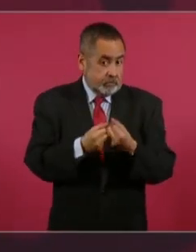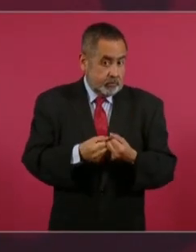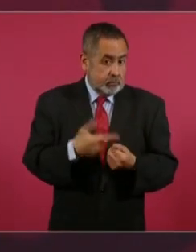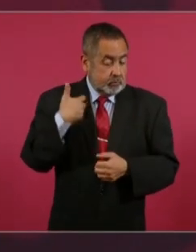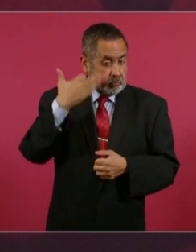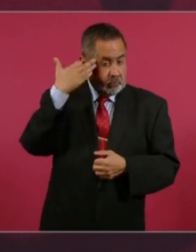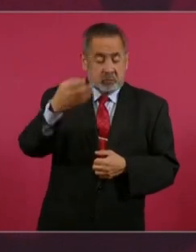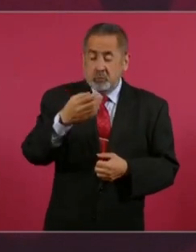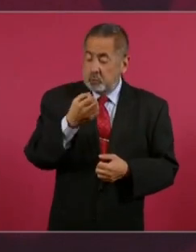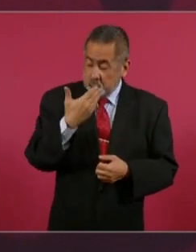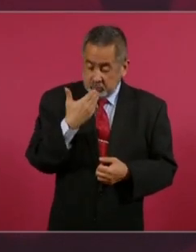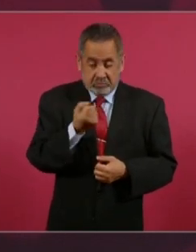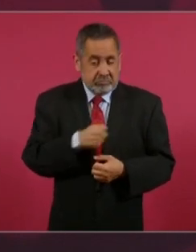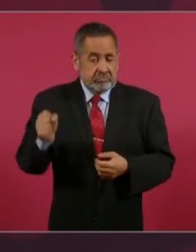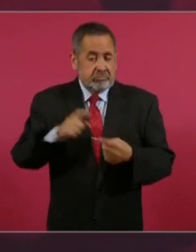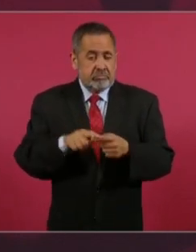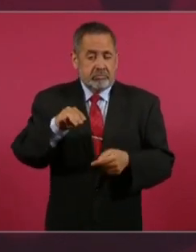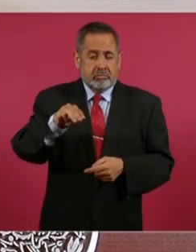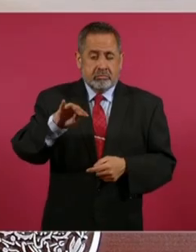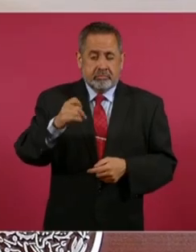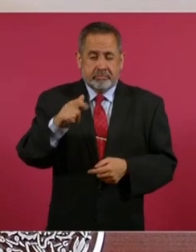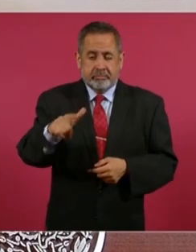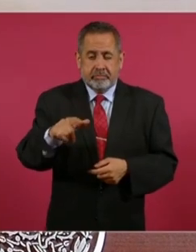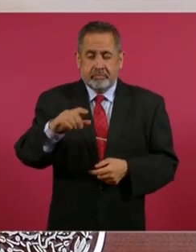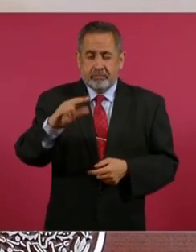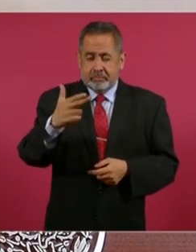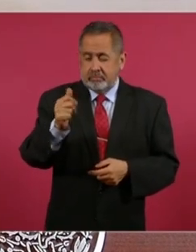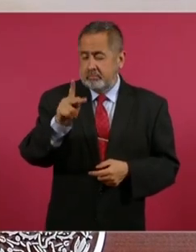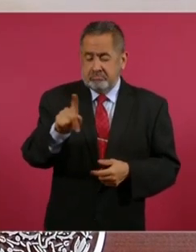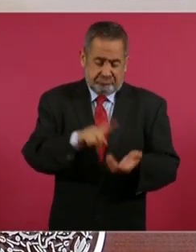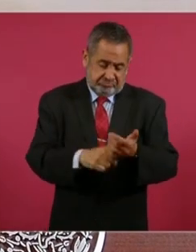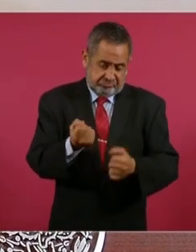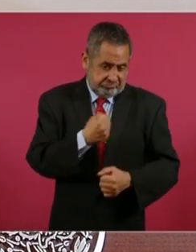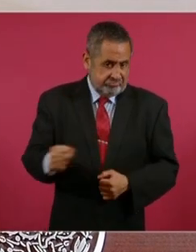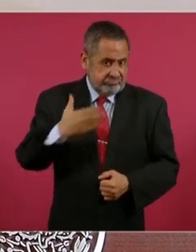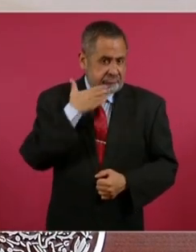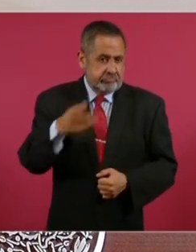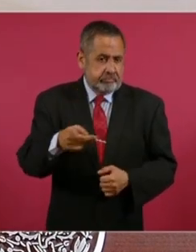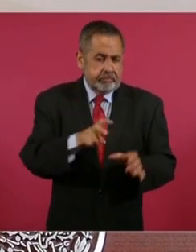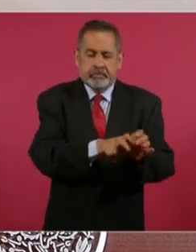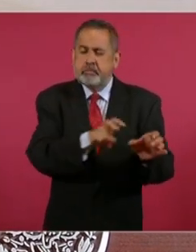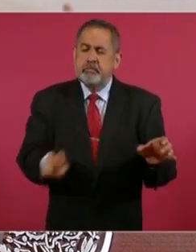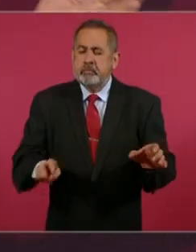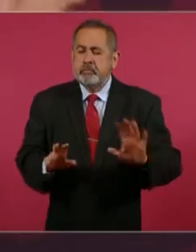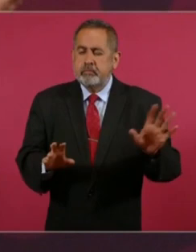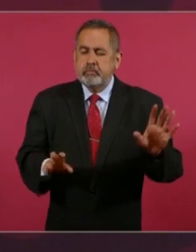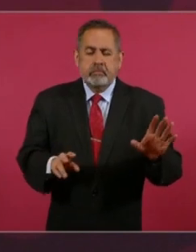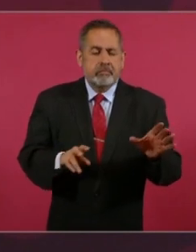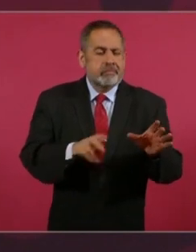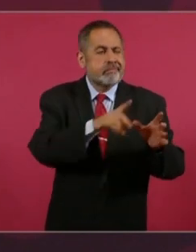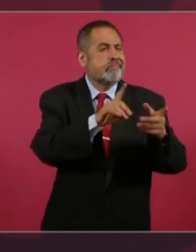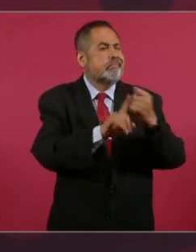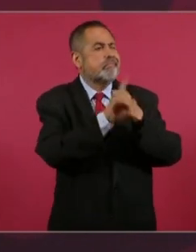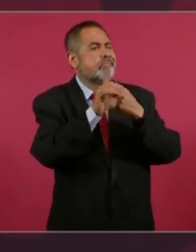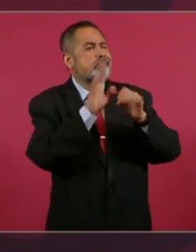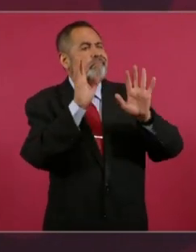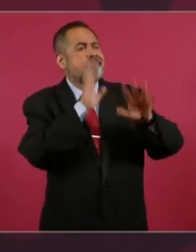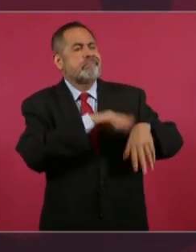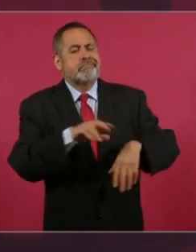buen periodista, Miguel Ángel Granados Chapa, pero se fue degenerando, ¿no?